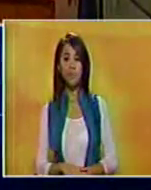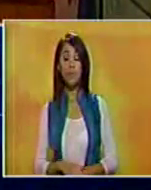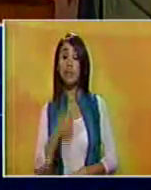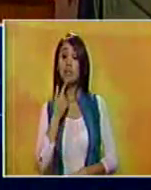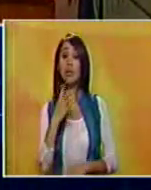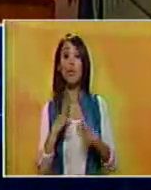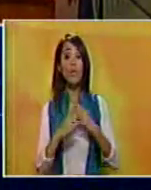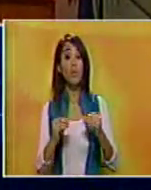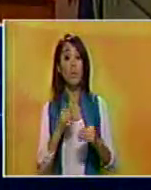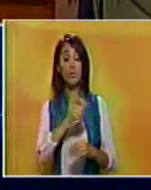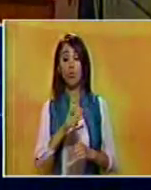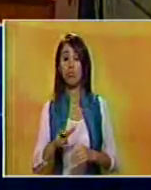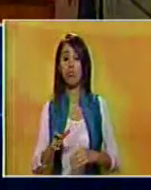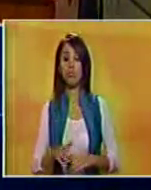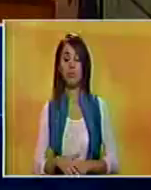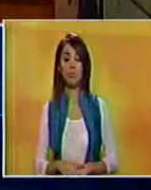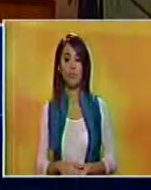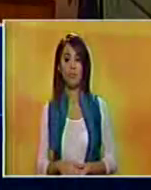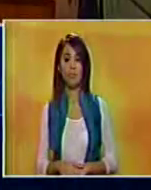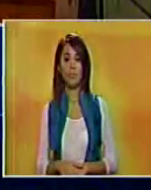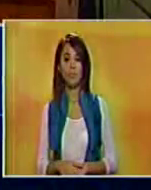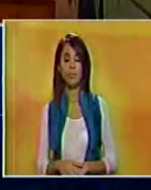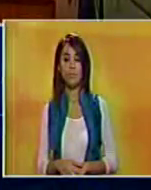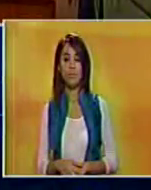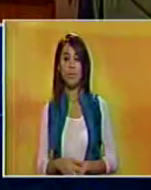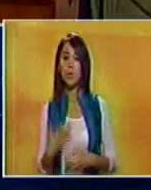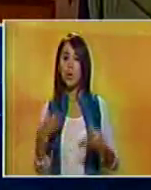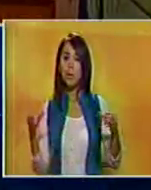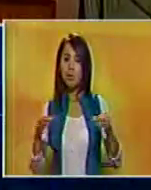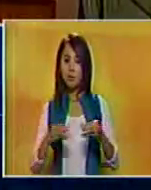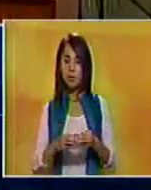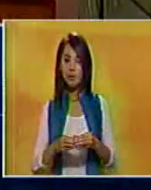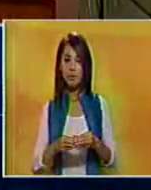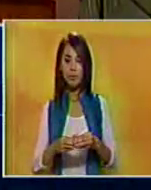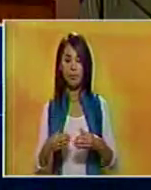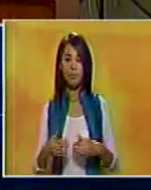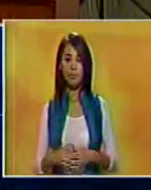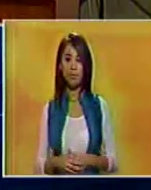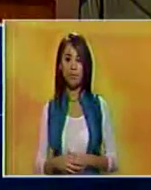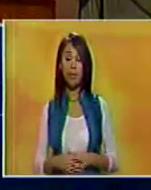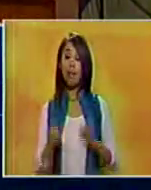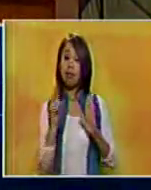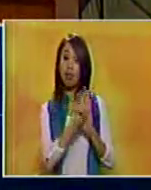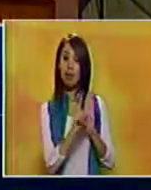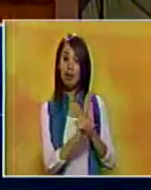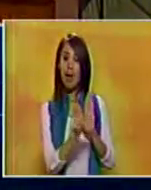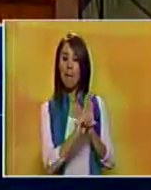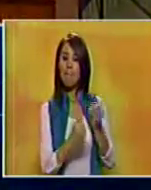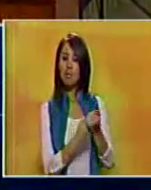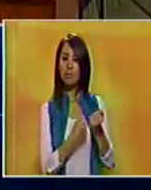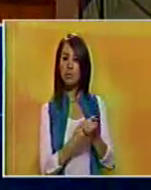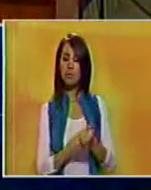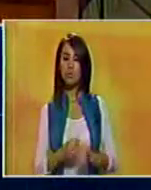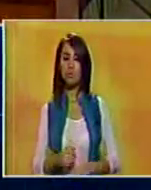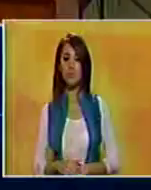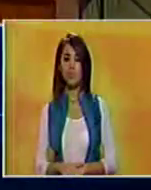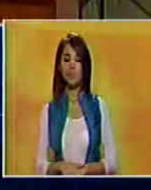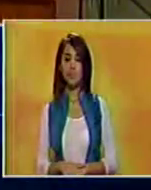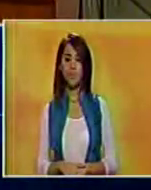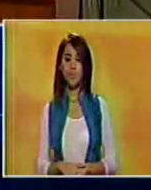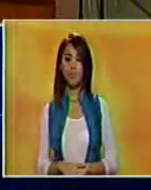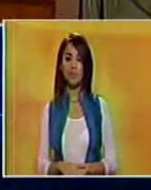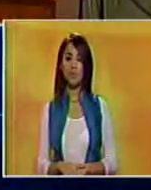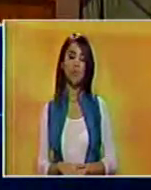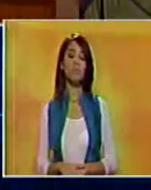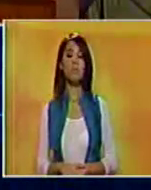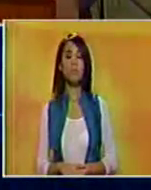digo a todos los factores con los que nos hemos reunido a los efectos de garantizar que con